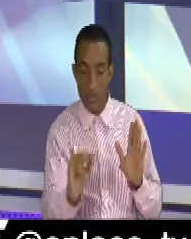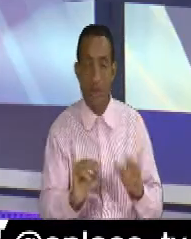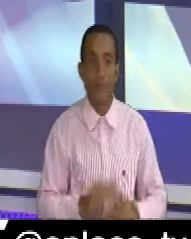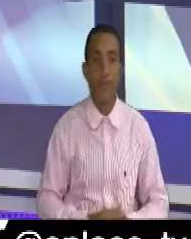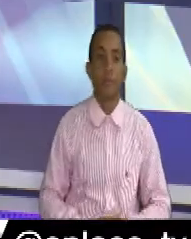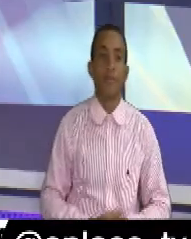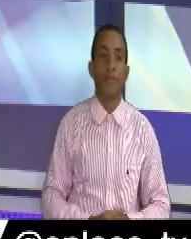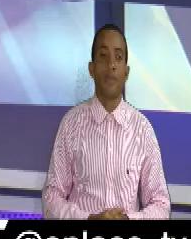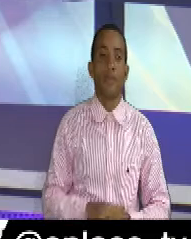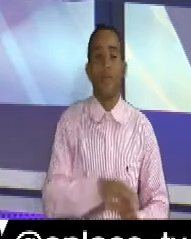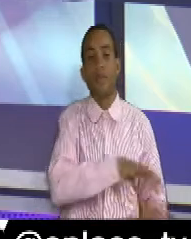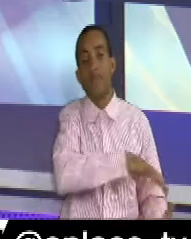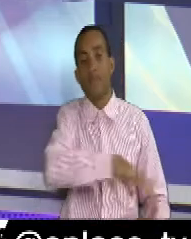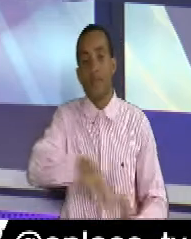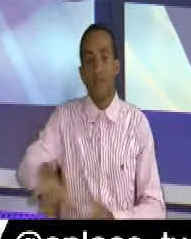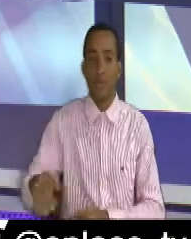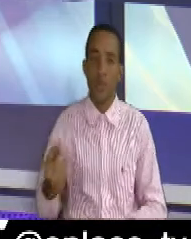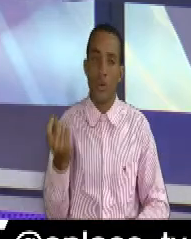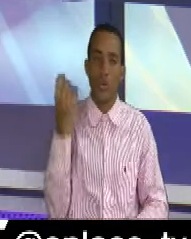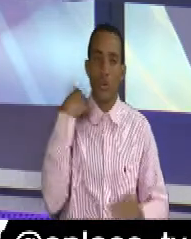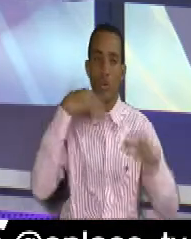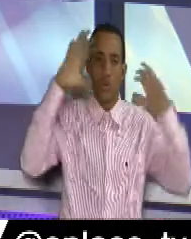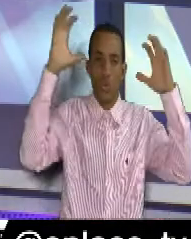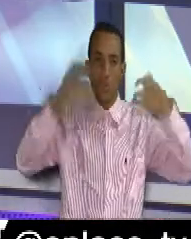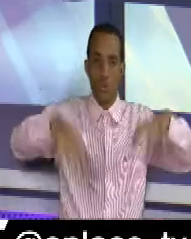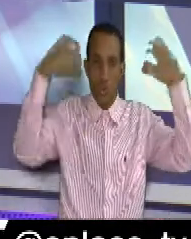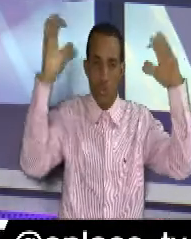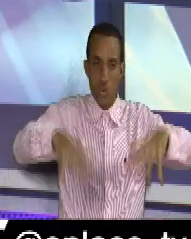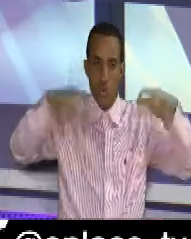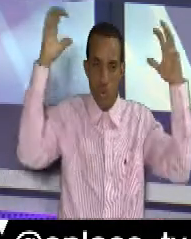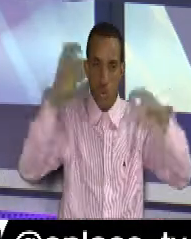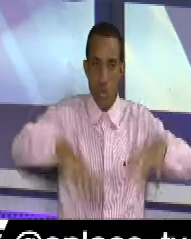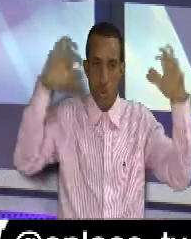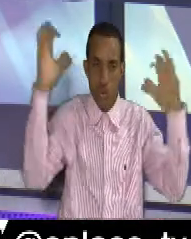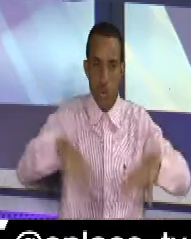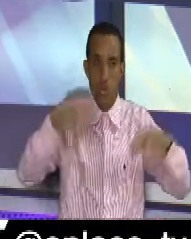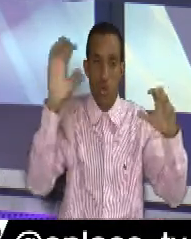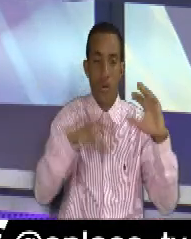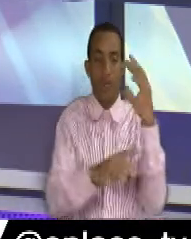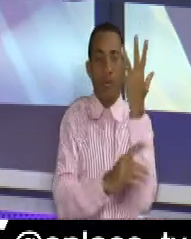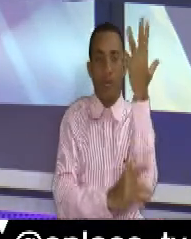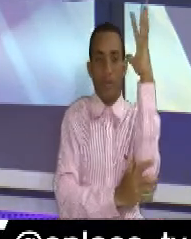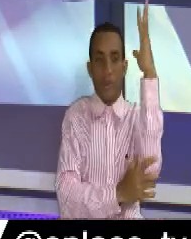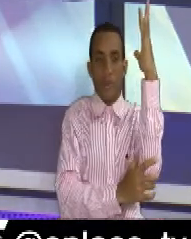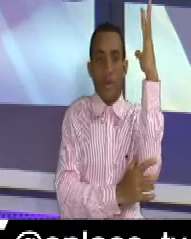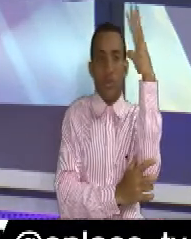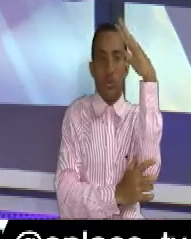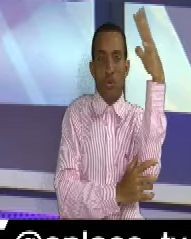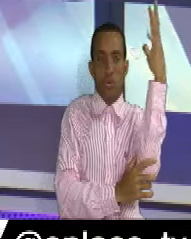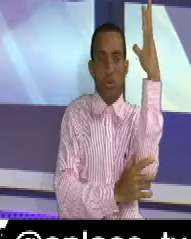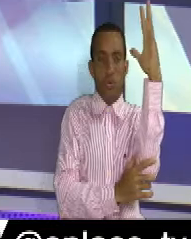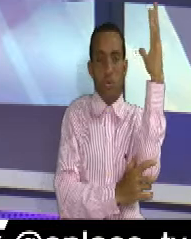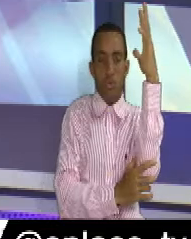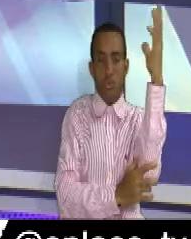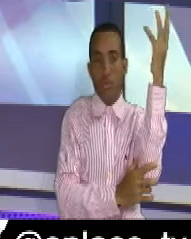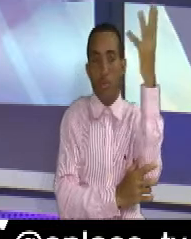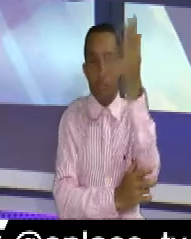Las fuertes lluvias de las últimas horas provocaron la caída de un árbol que dejó dos viviendas afectadas en el barrio Minas del